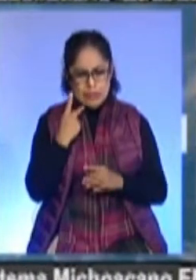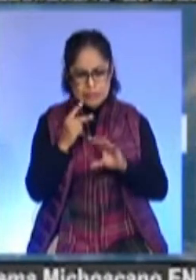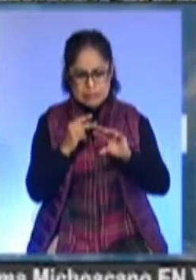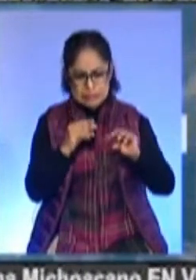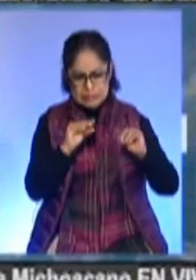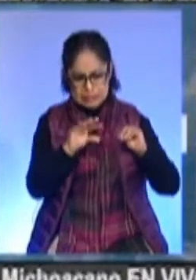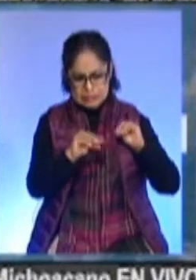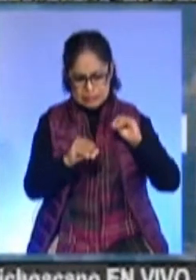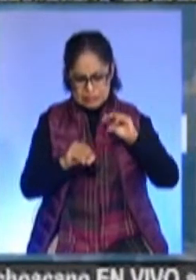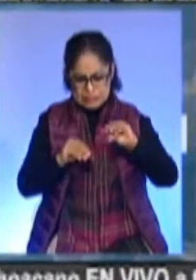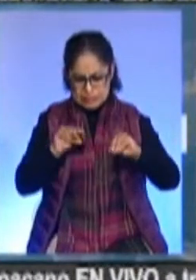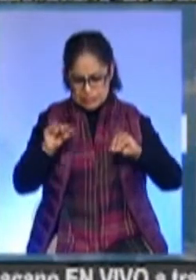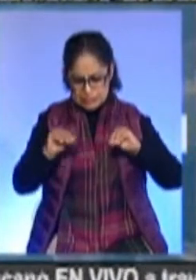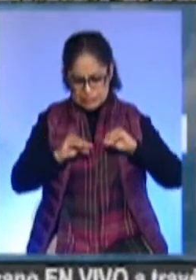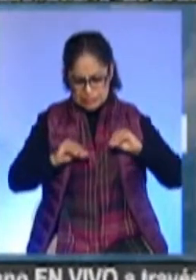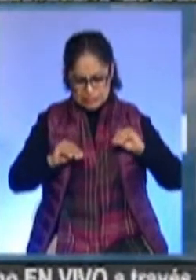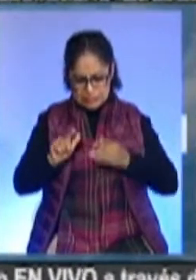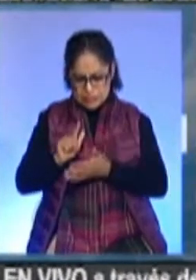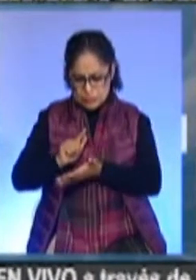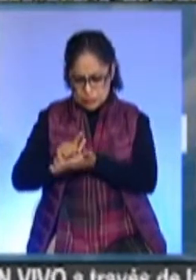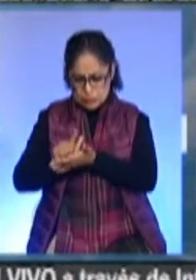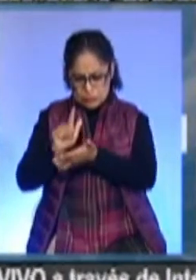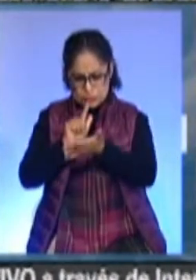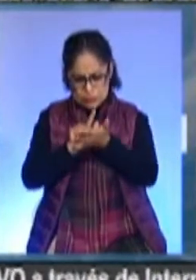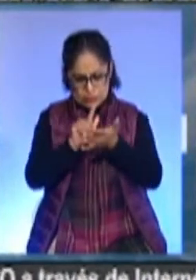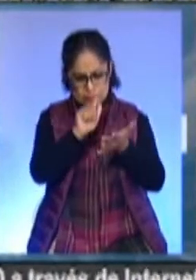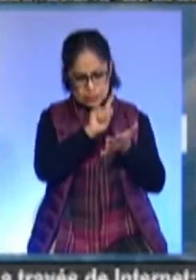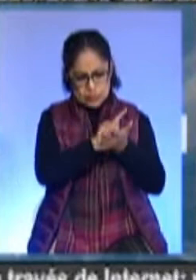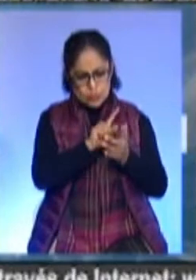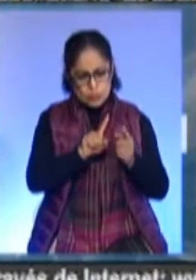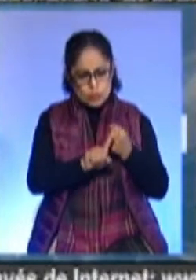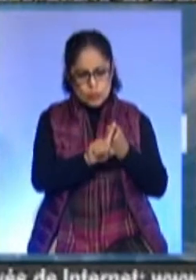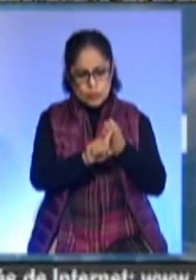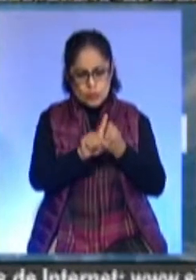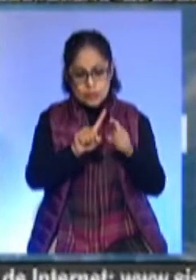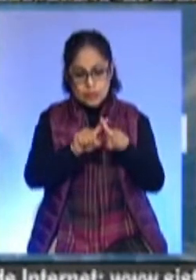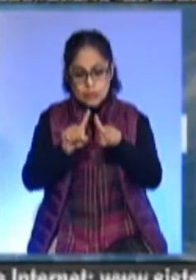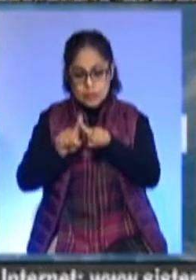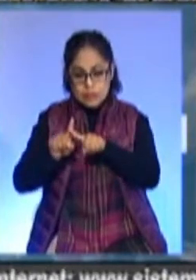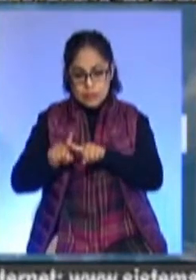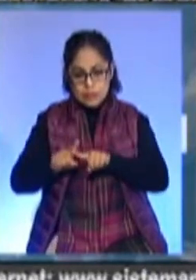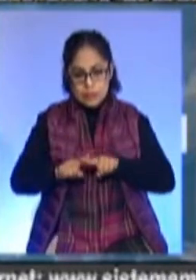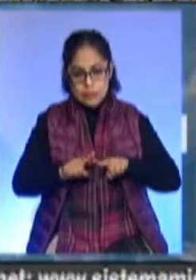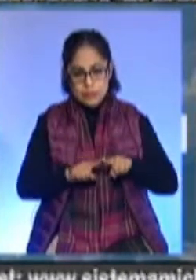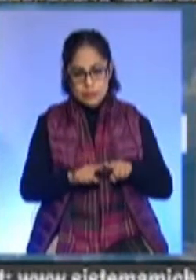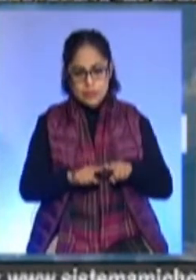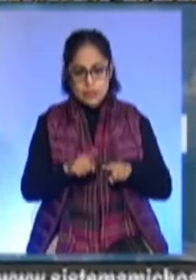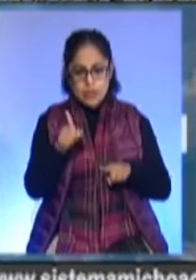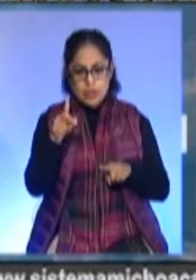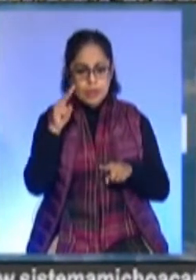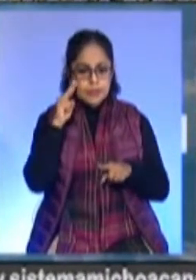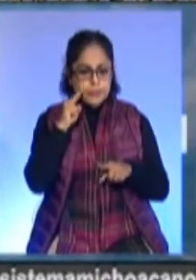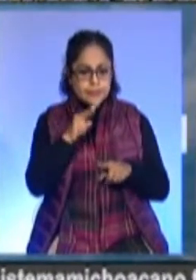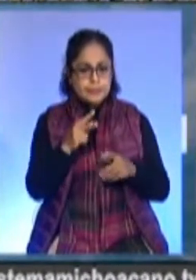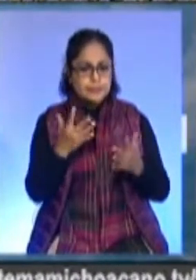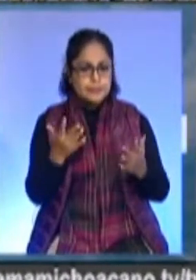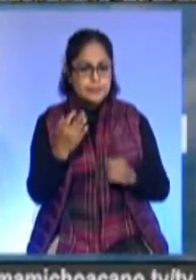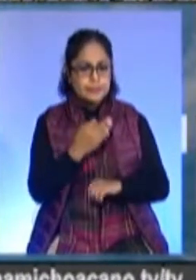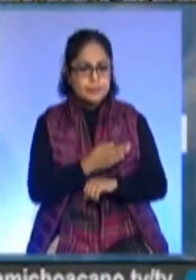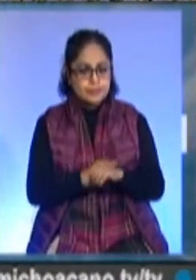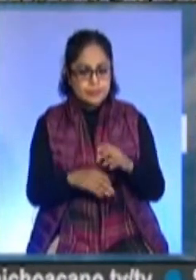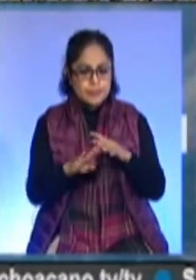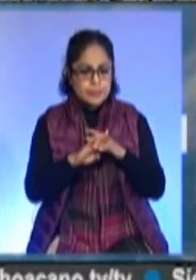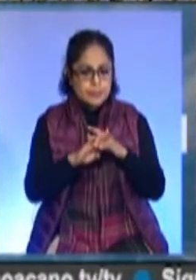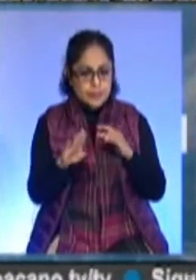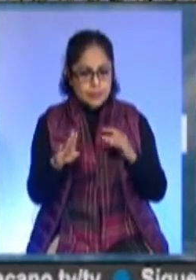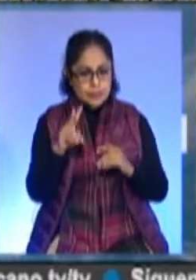para realmente enfocar a cada uno de los problemas distintos que tenemos y ver entonces la situación o el fenómeno migratorio desde